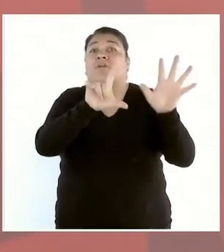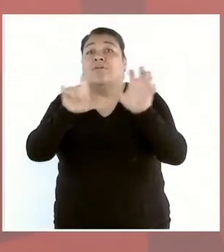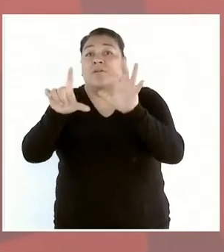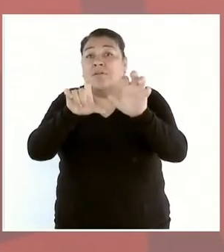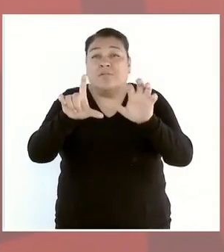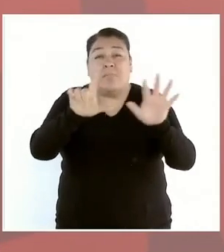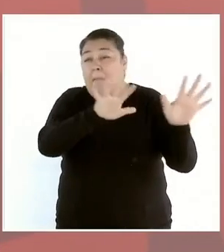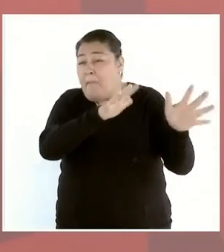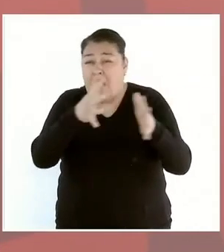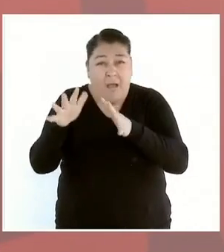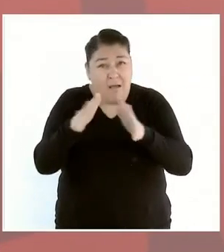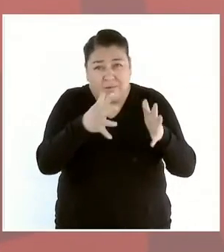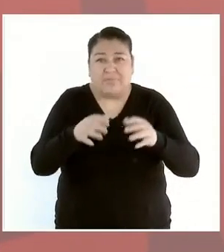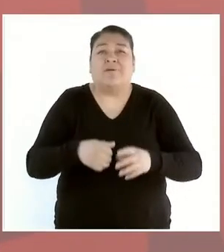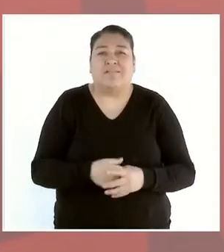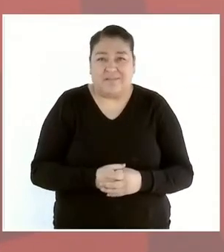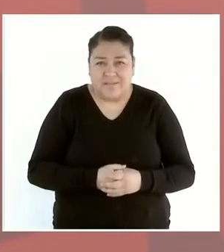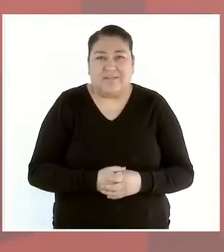heridos